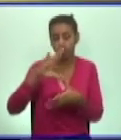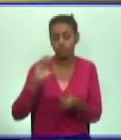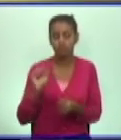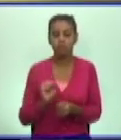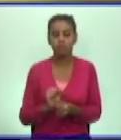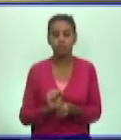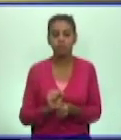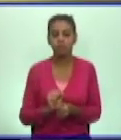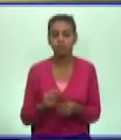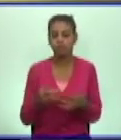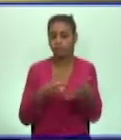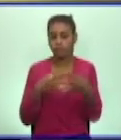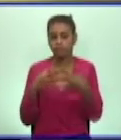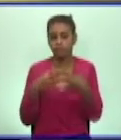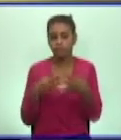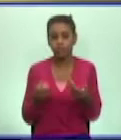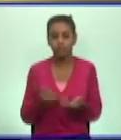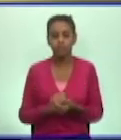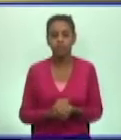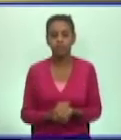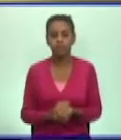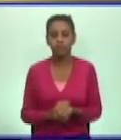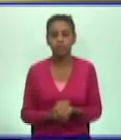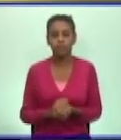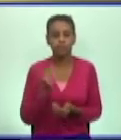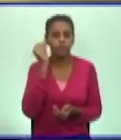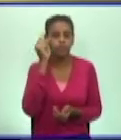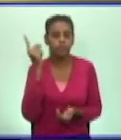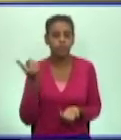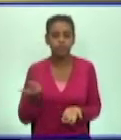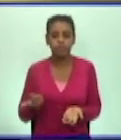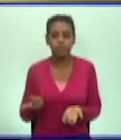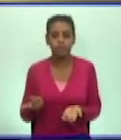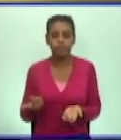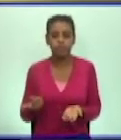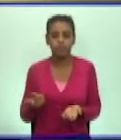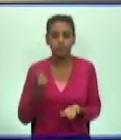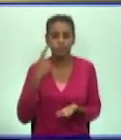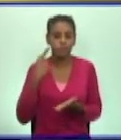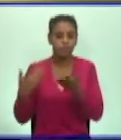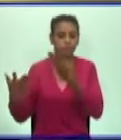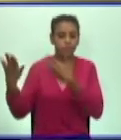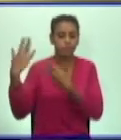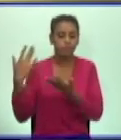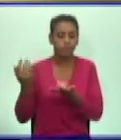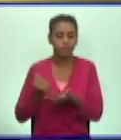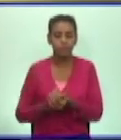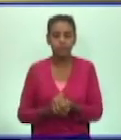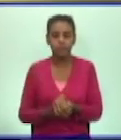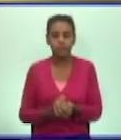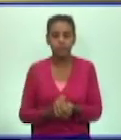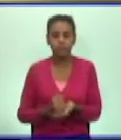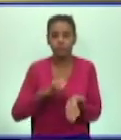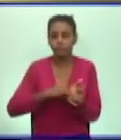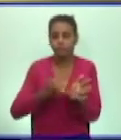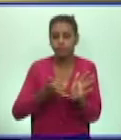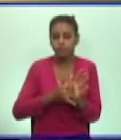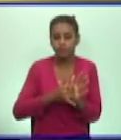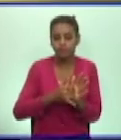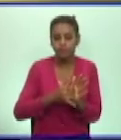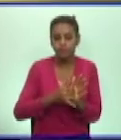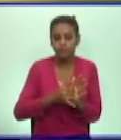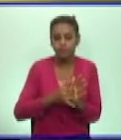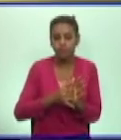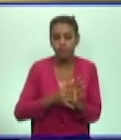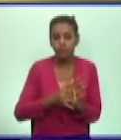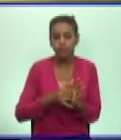aunque en idea, ¿verdad?, conocimos en ese encuentro, en proyecto, la intención era